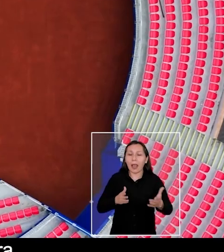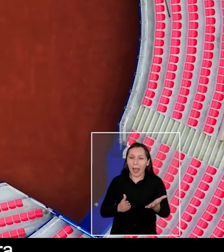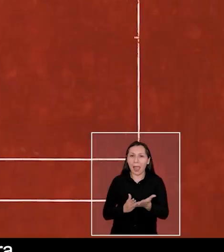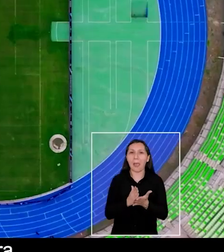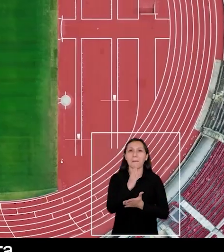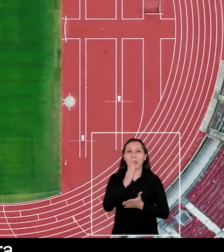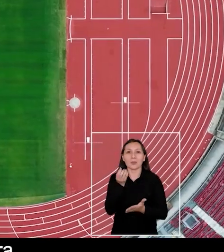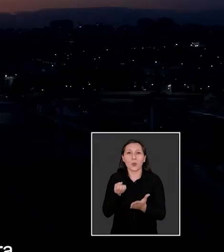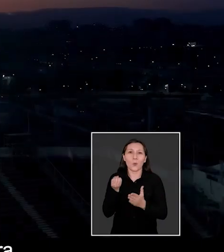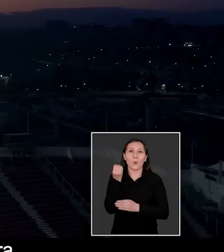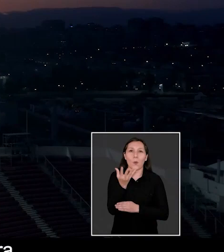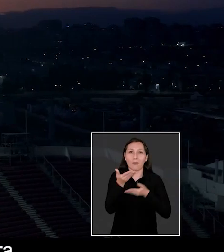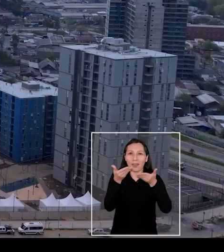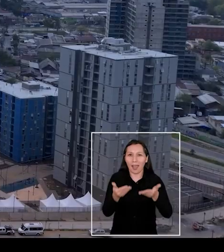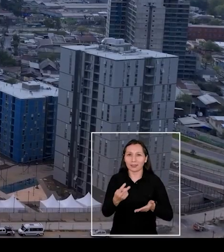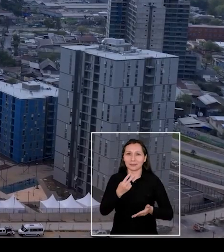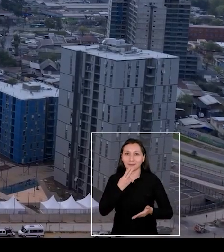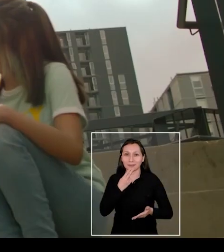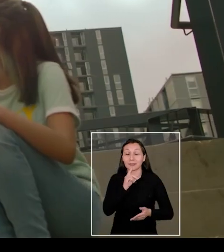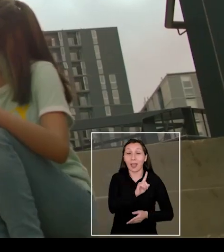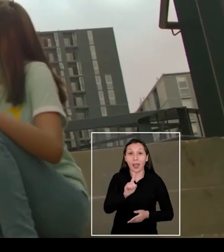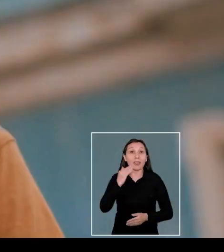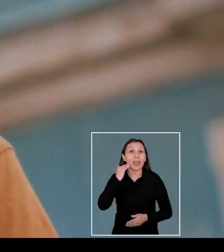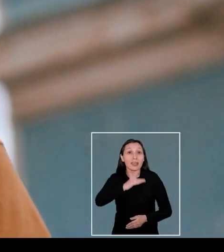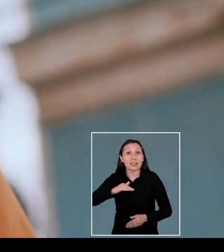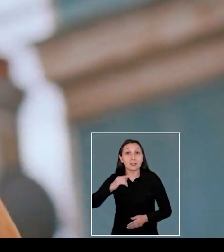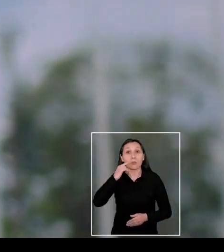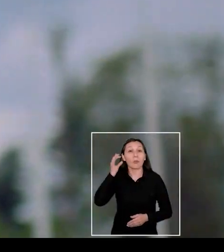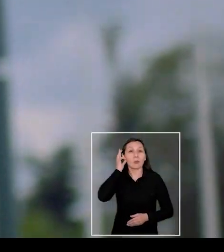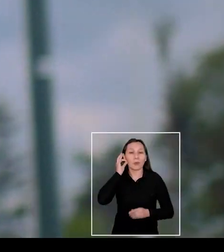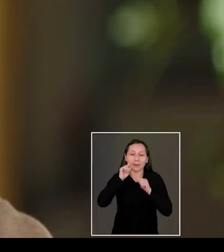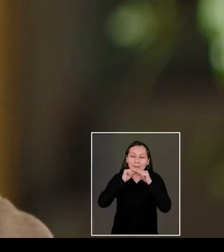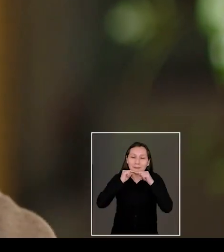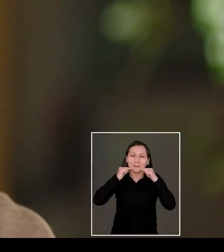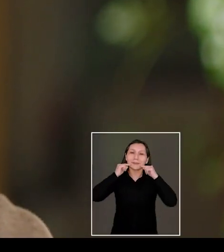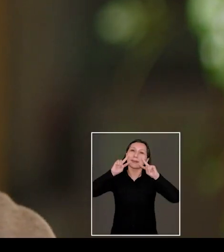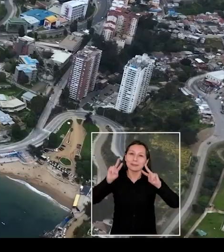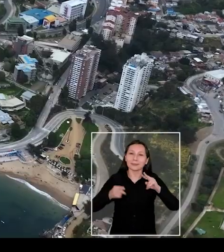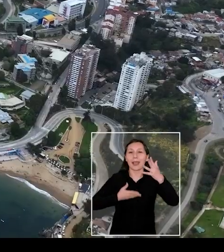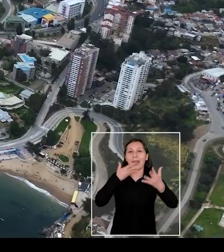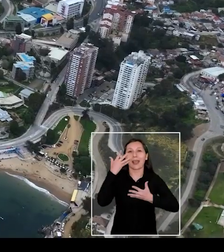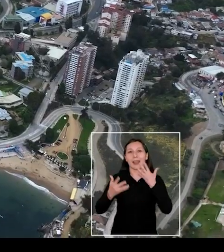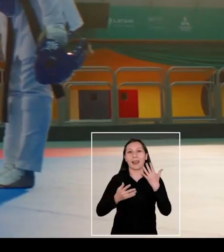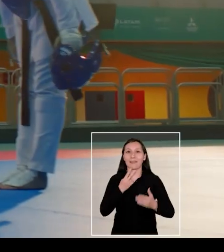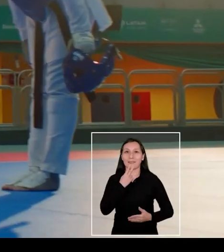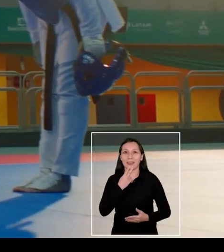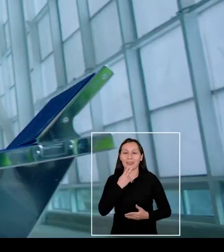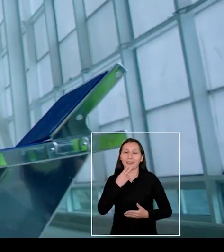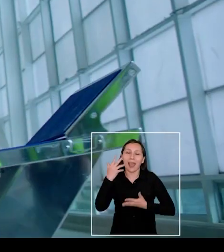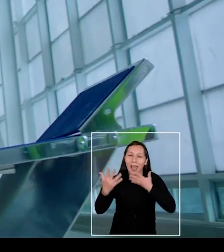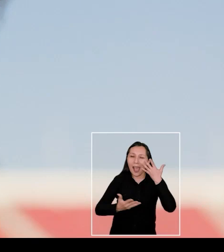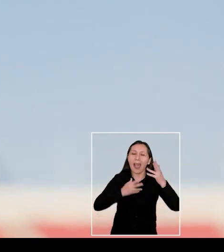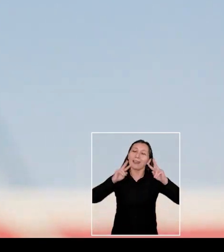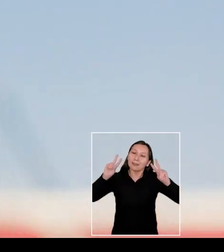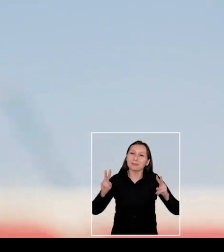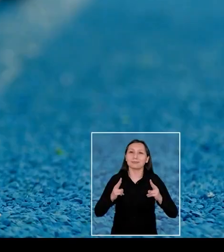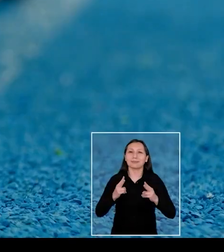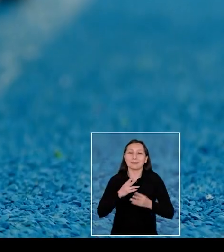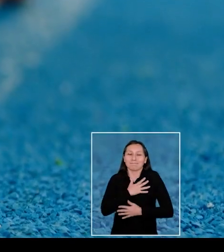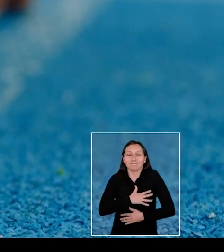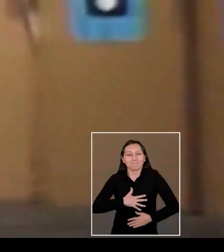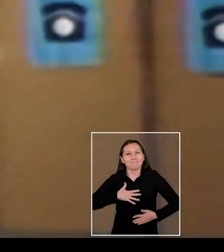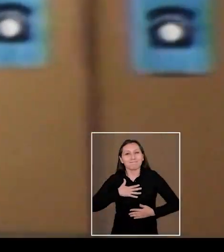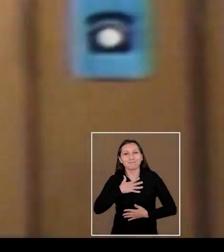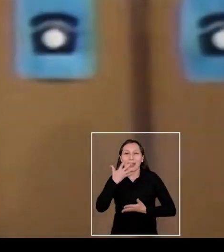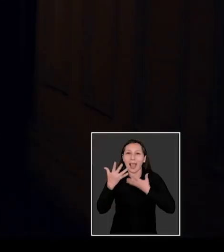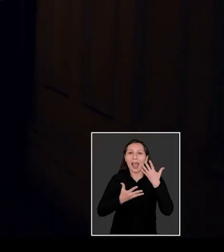el comienzo de una nueva era donde cada niña y niño que sonría sea un canto a la vida sea un canto a la